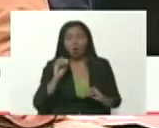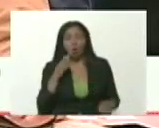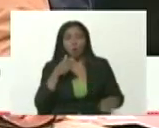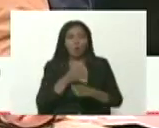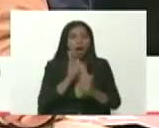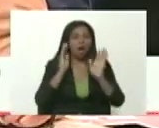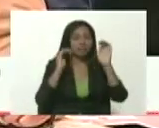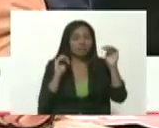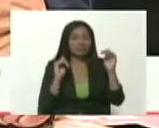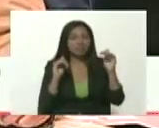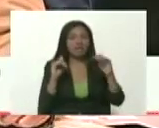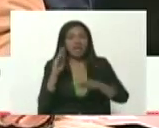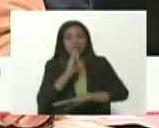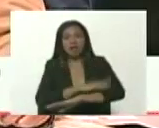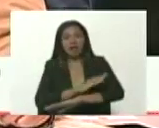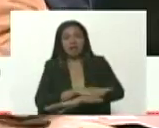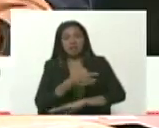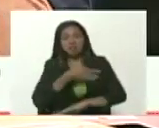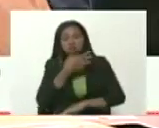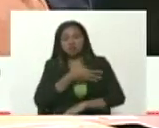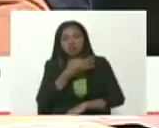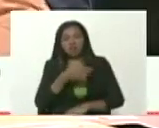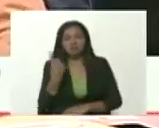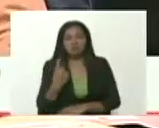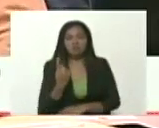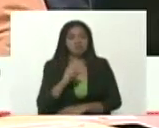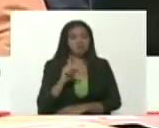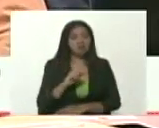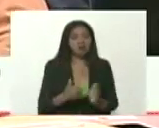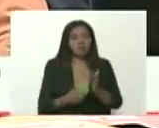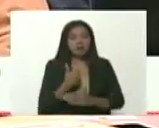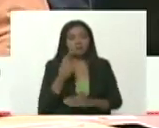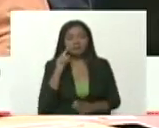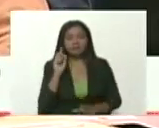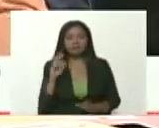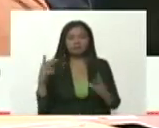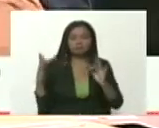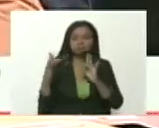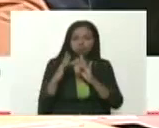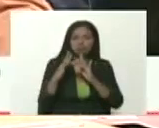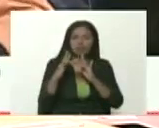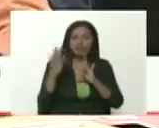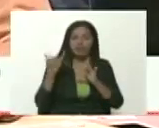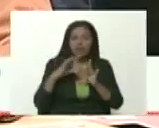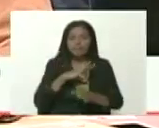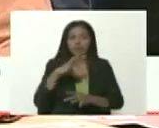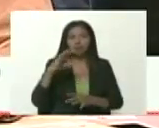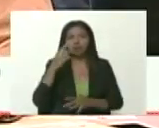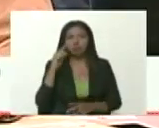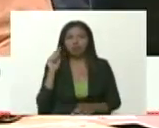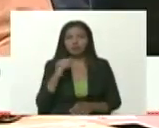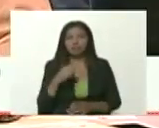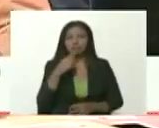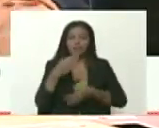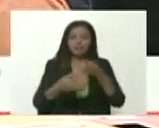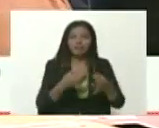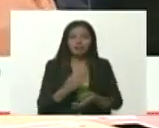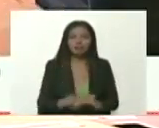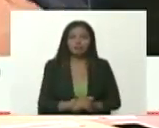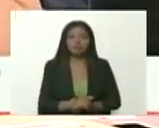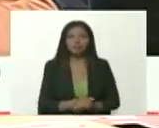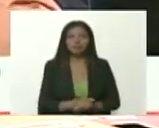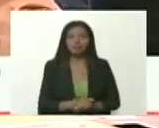hecho de carácter social. El elemento más importante es la conexión espiritual que usted acaba de señalar, porque